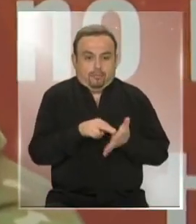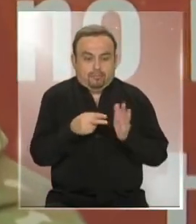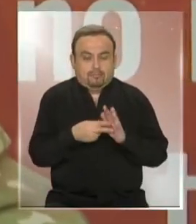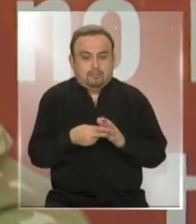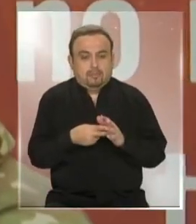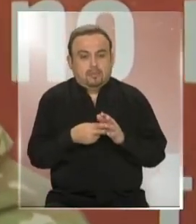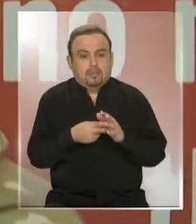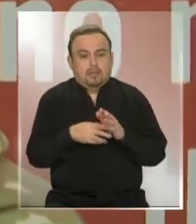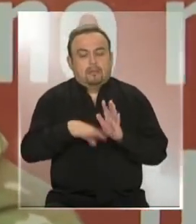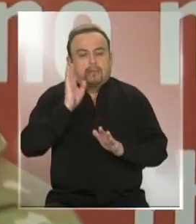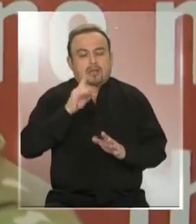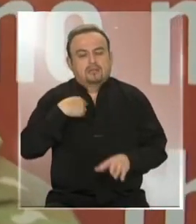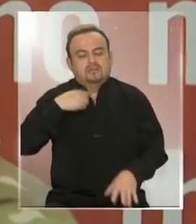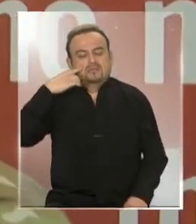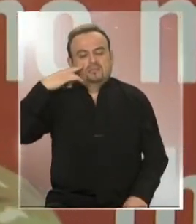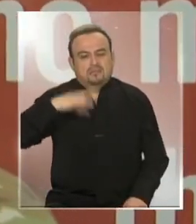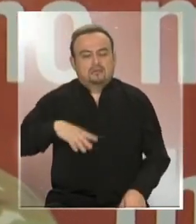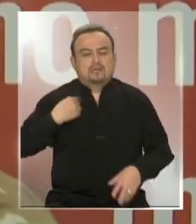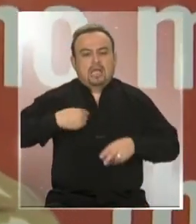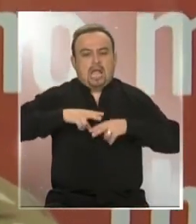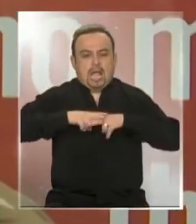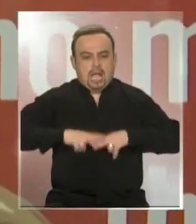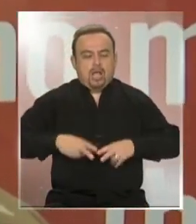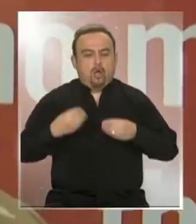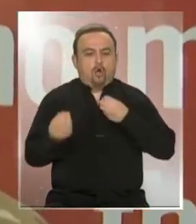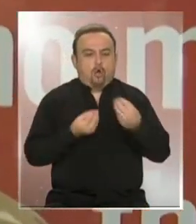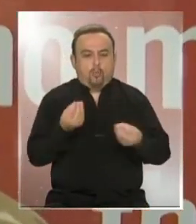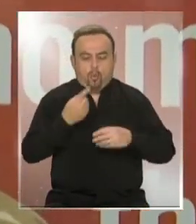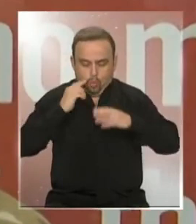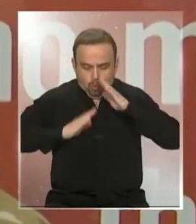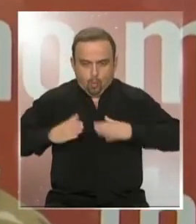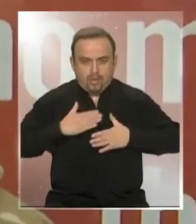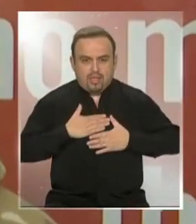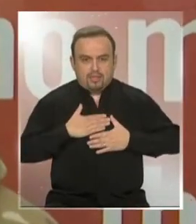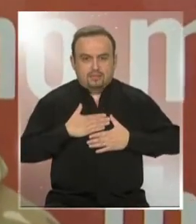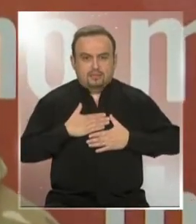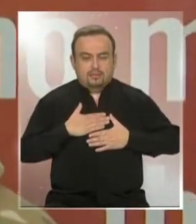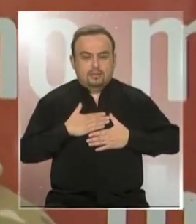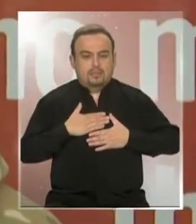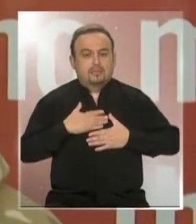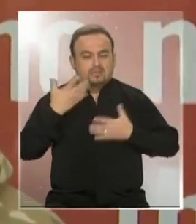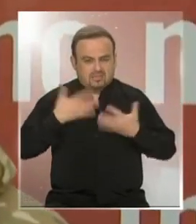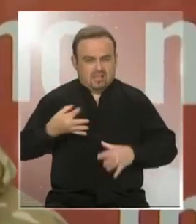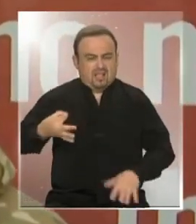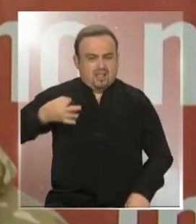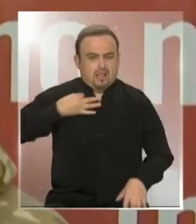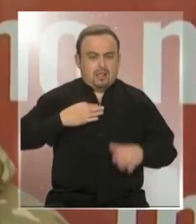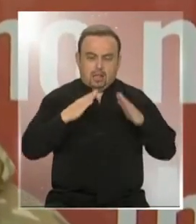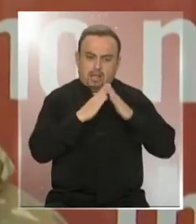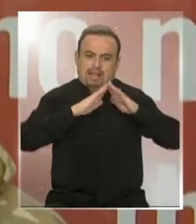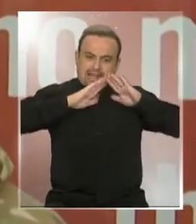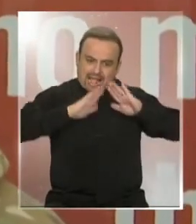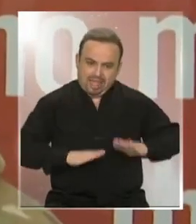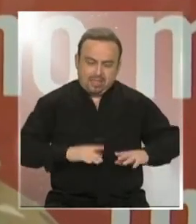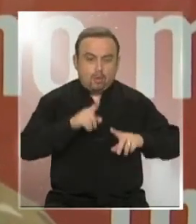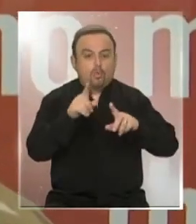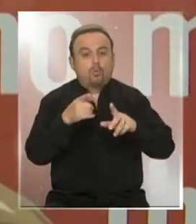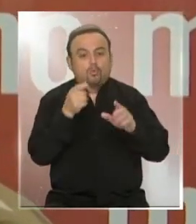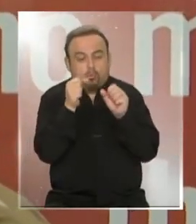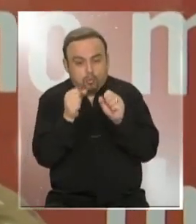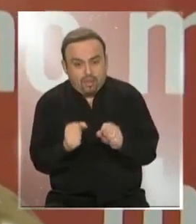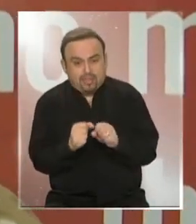bien en su mayor parte sabemos que hacer sabemos cómo cuidarnos ya nos han dicho que es en casa cuando pueda